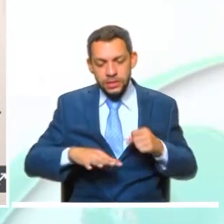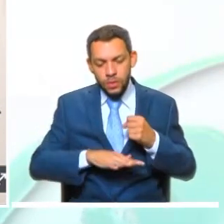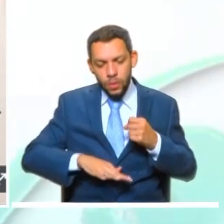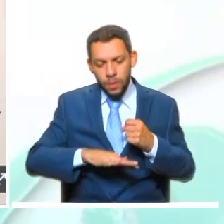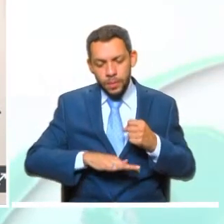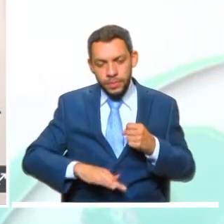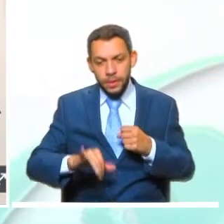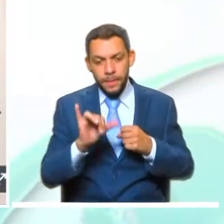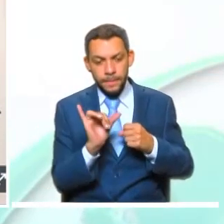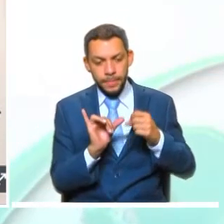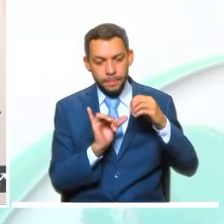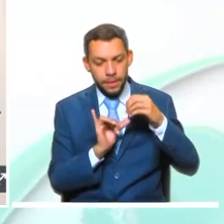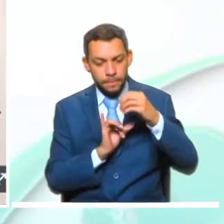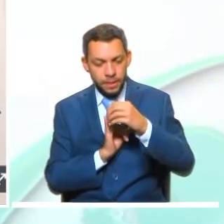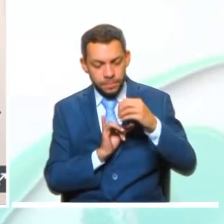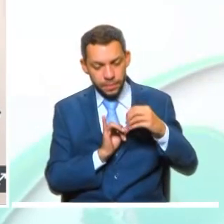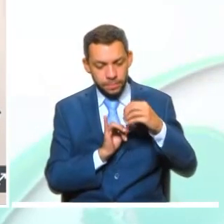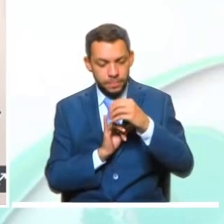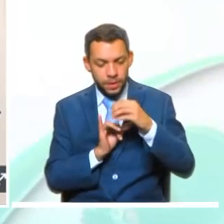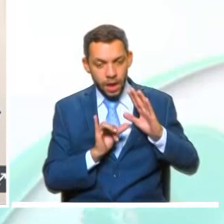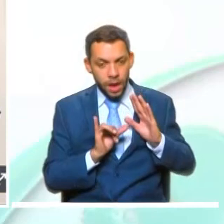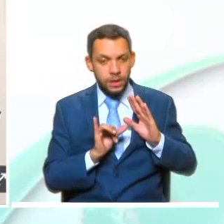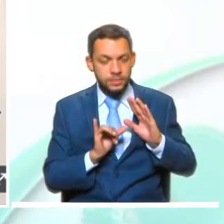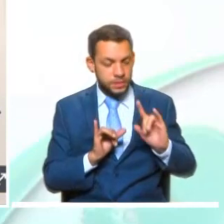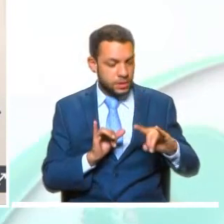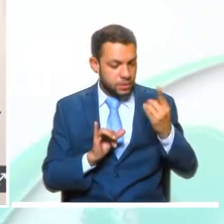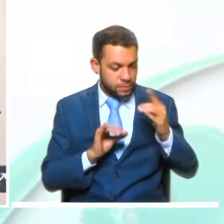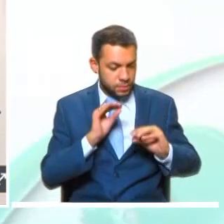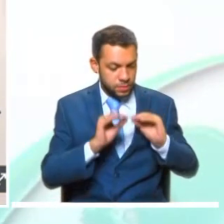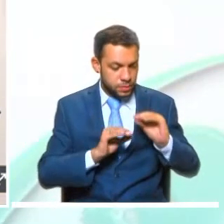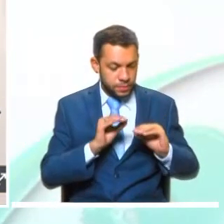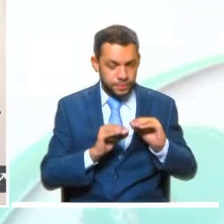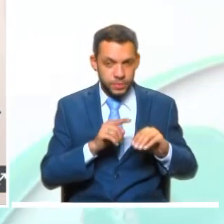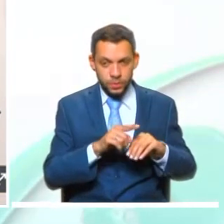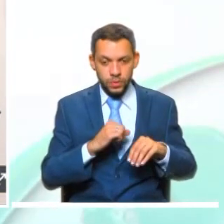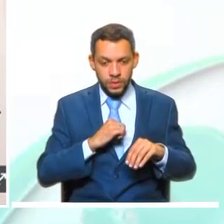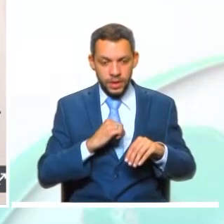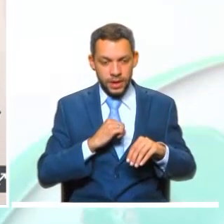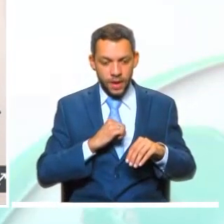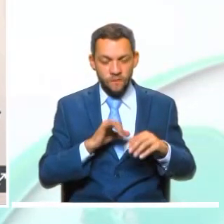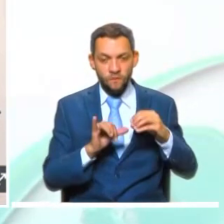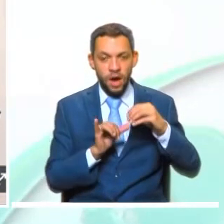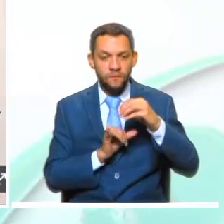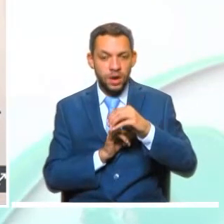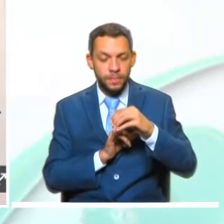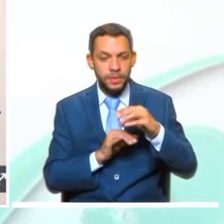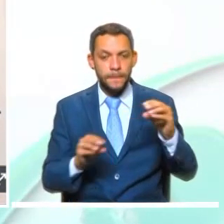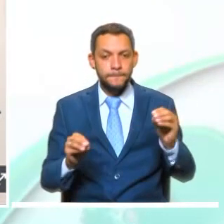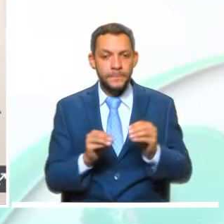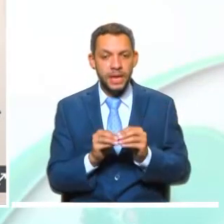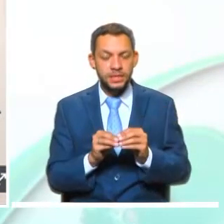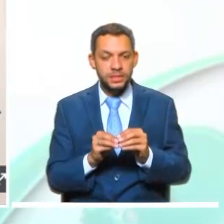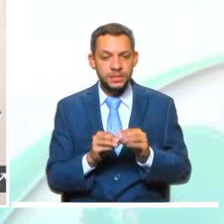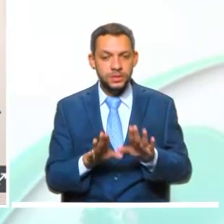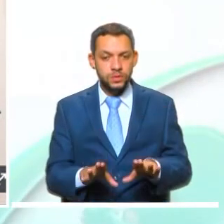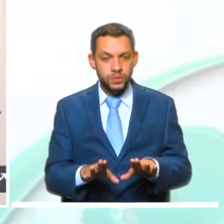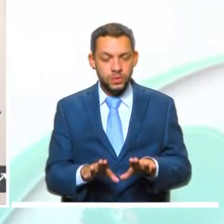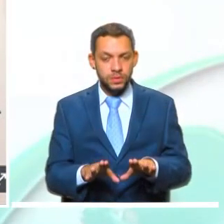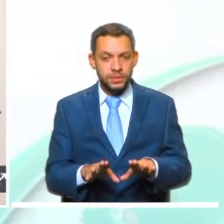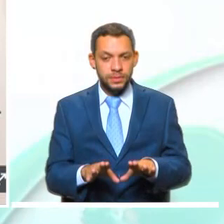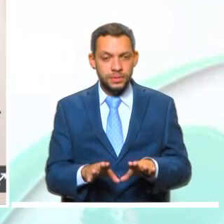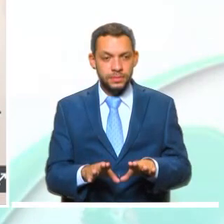ovarios y el útero porque pronto puede ser que tenga ovarios poliquísticos 4 que tenga exámenes de tiroides